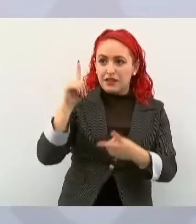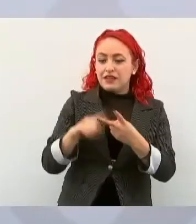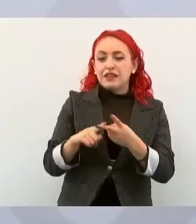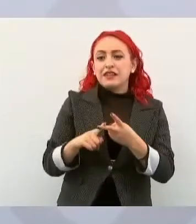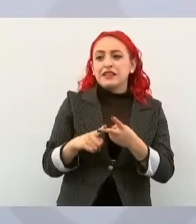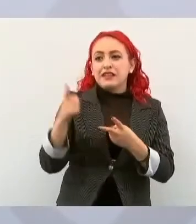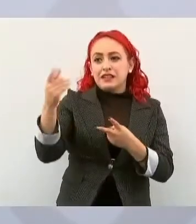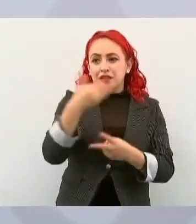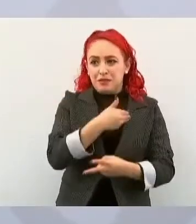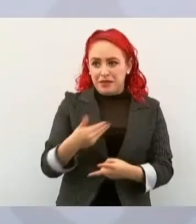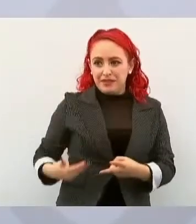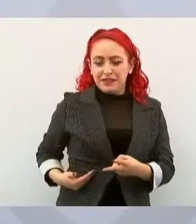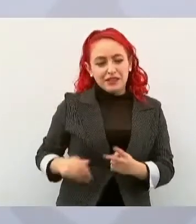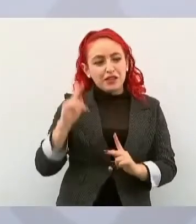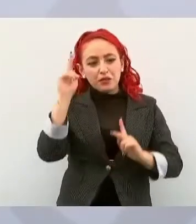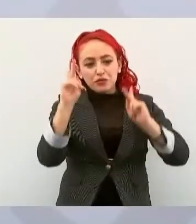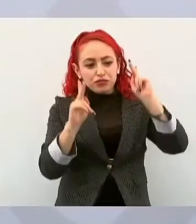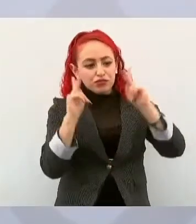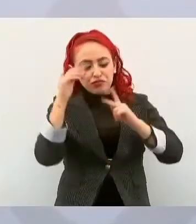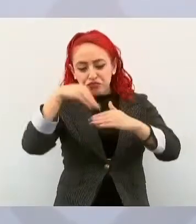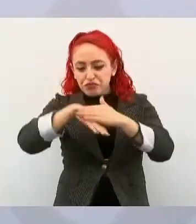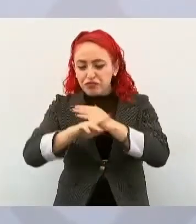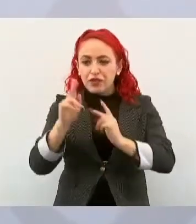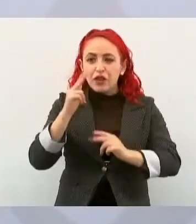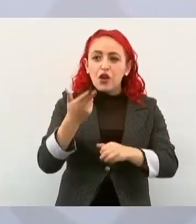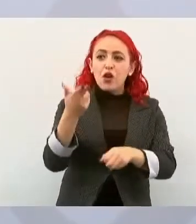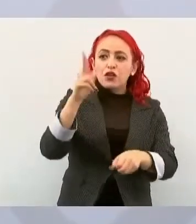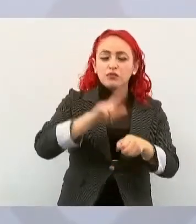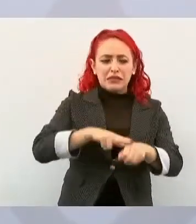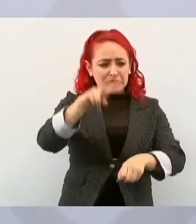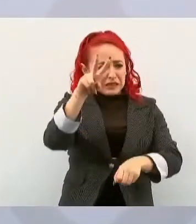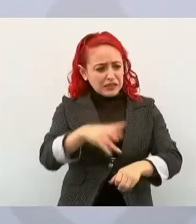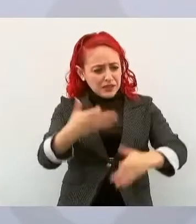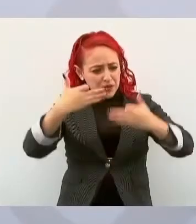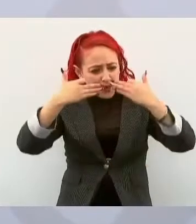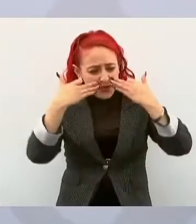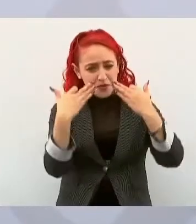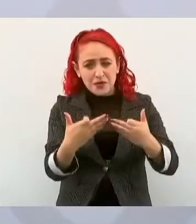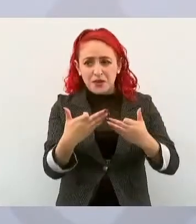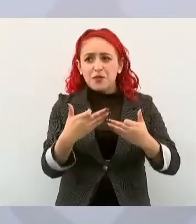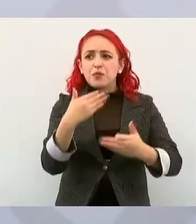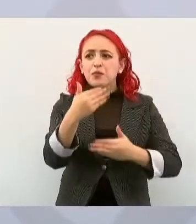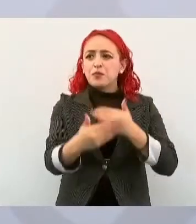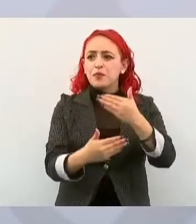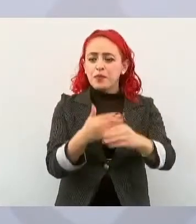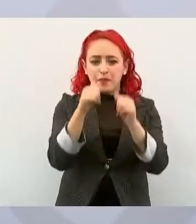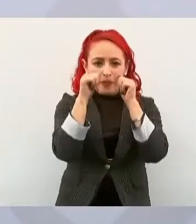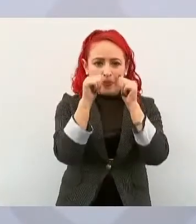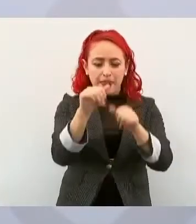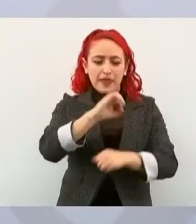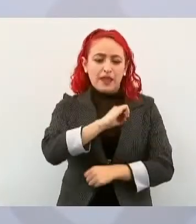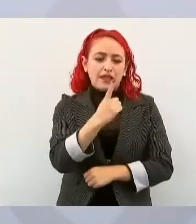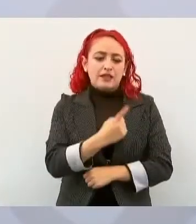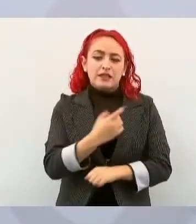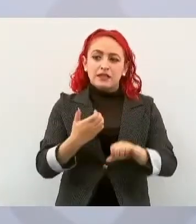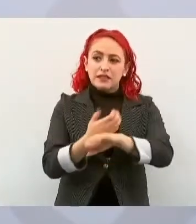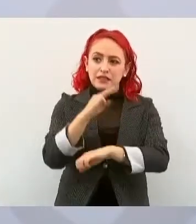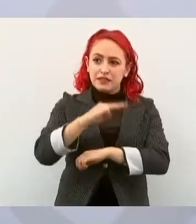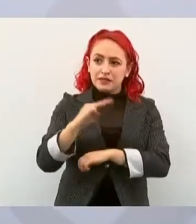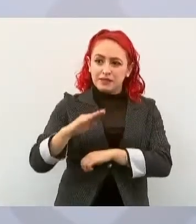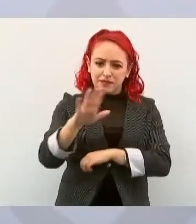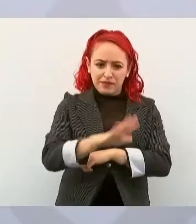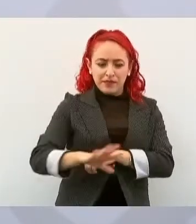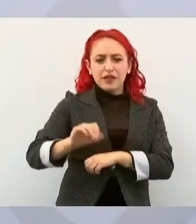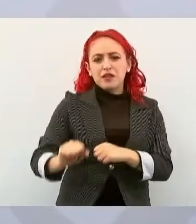luego nuestro señor presidente, donde constatamos el buen camino de la atención a la salud en Michoacán y